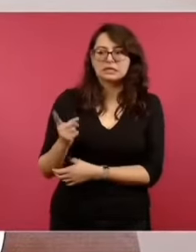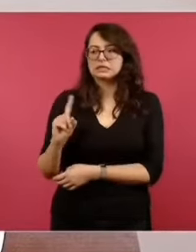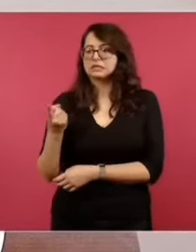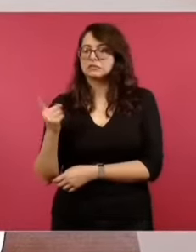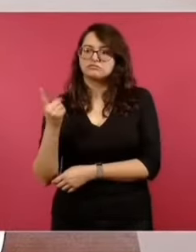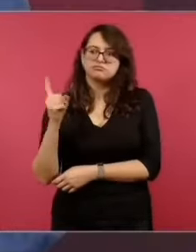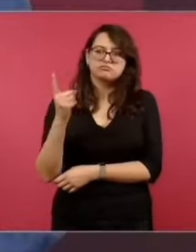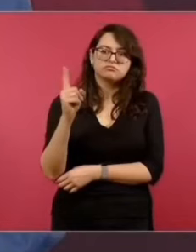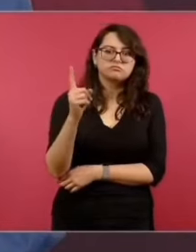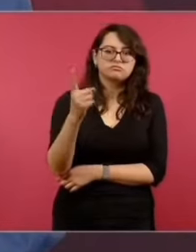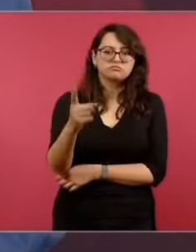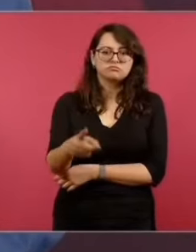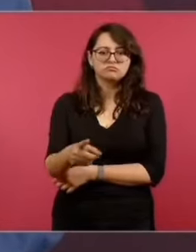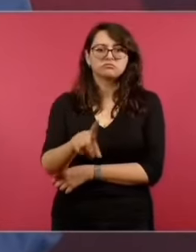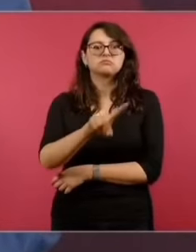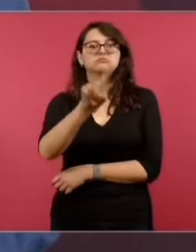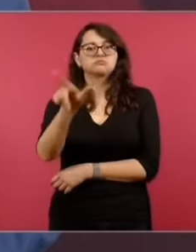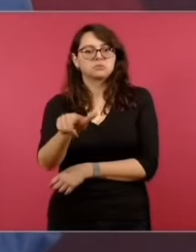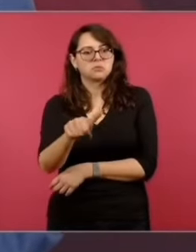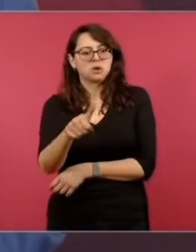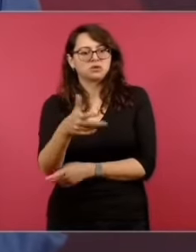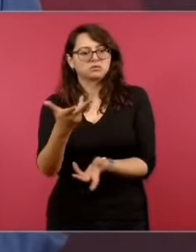cuando la encontraron,